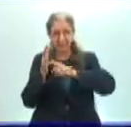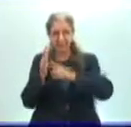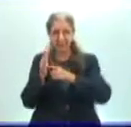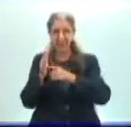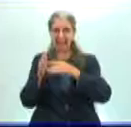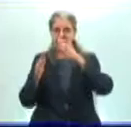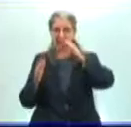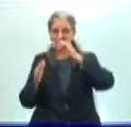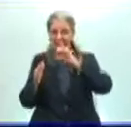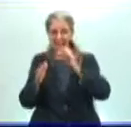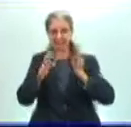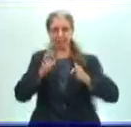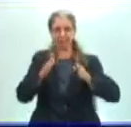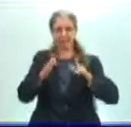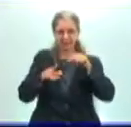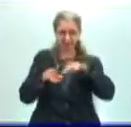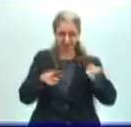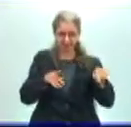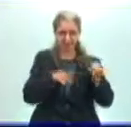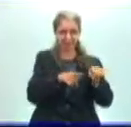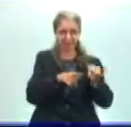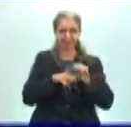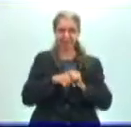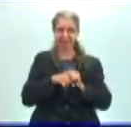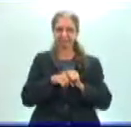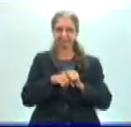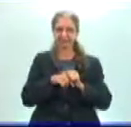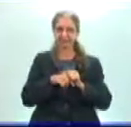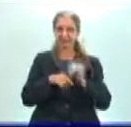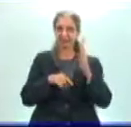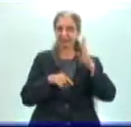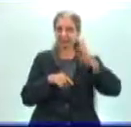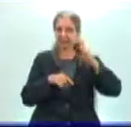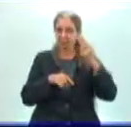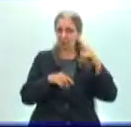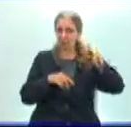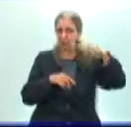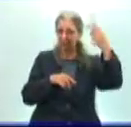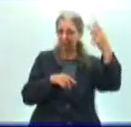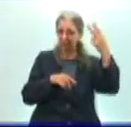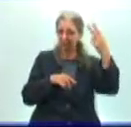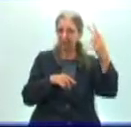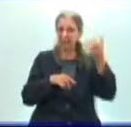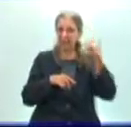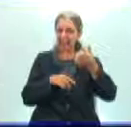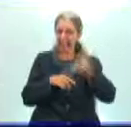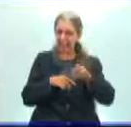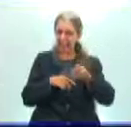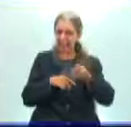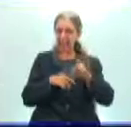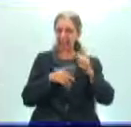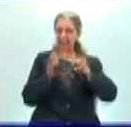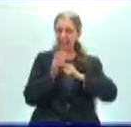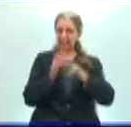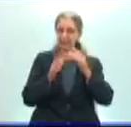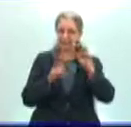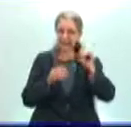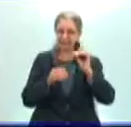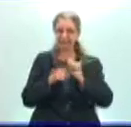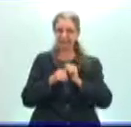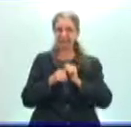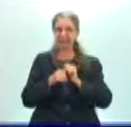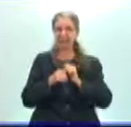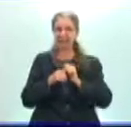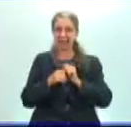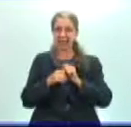proyección de dicho cateto sobre la hipotenusa por M. Así que B cuadrado es igual a A por M. Lo mismo podemos hacer con el otro cateto, es